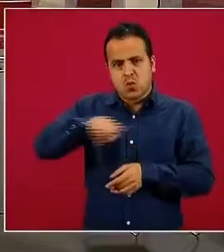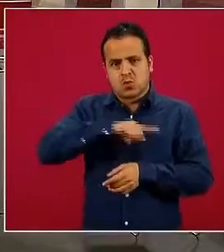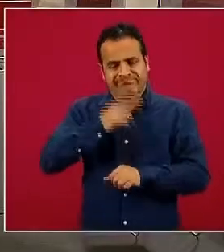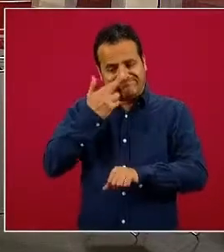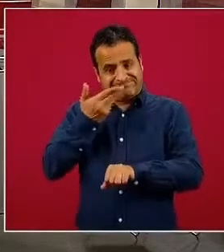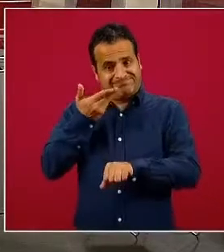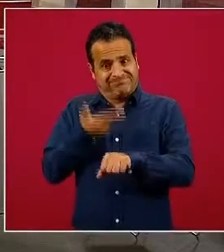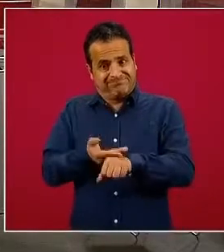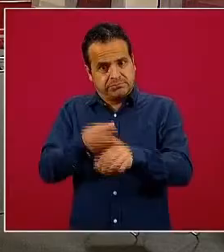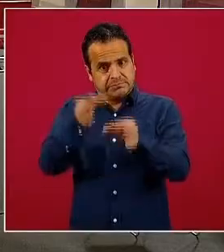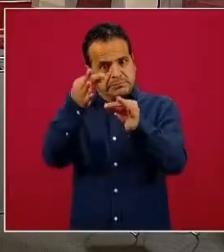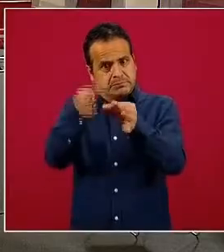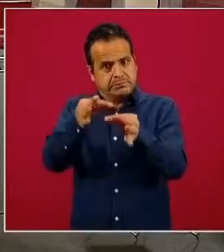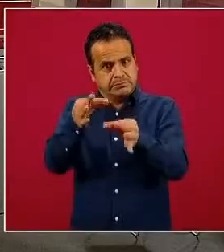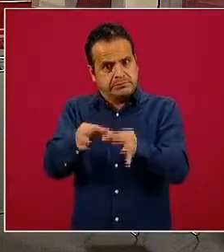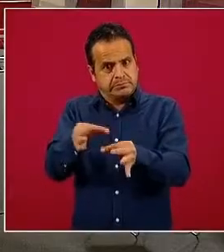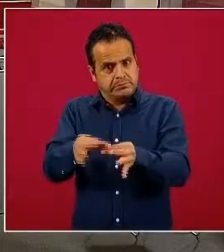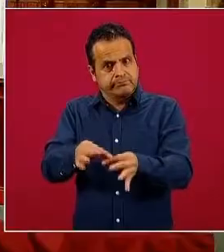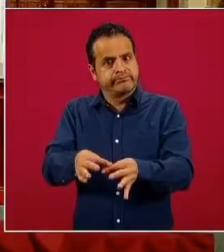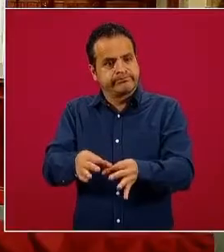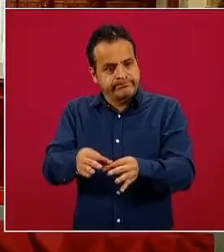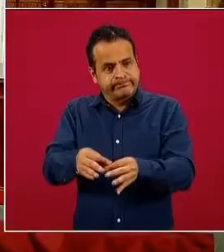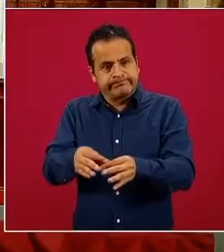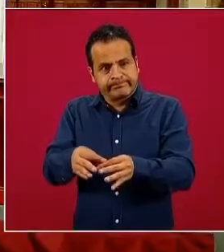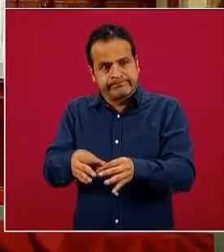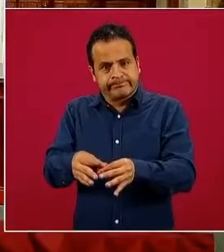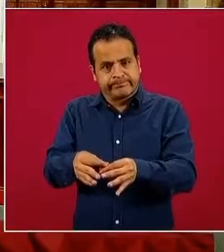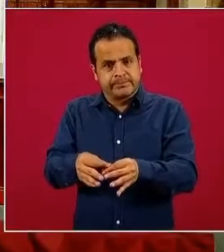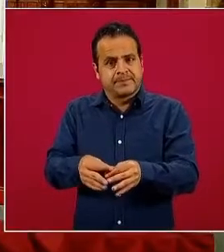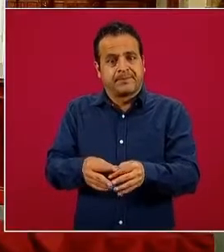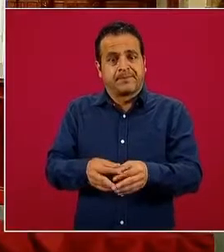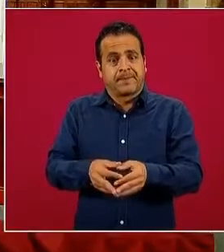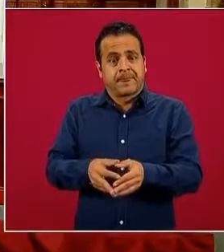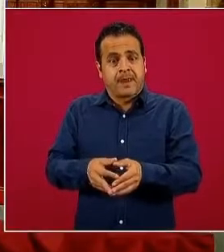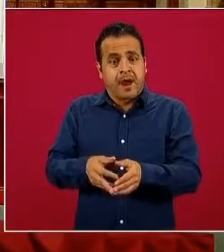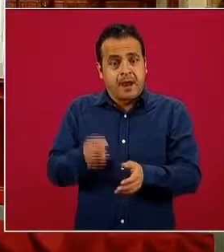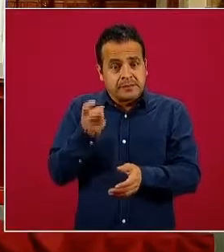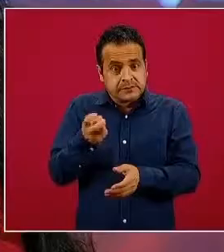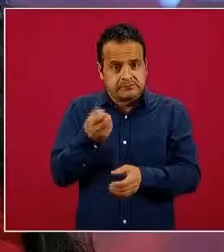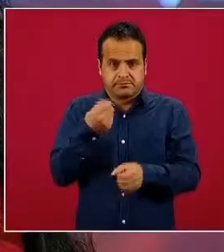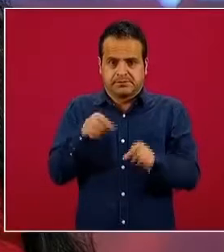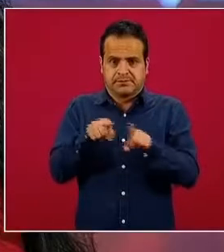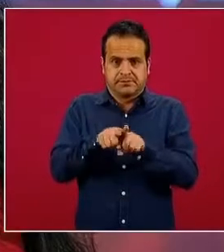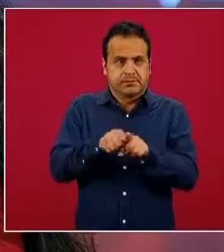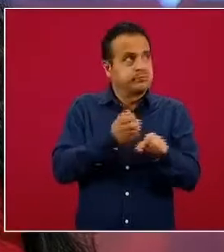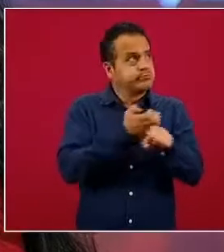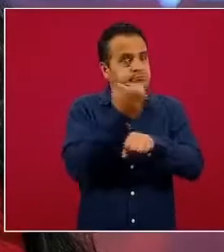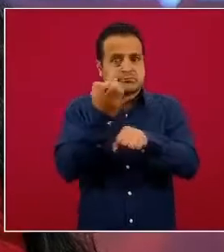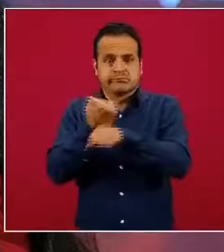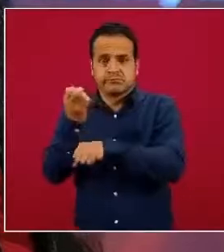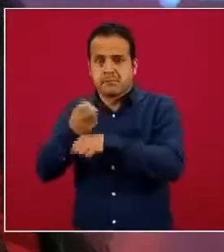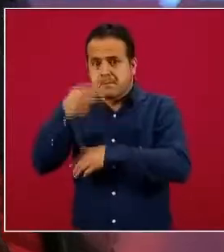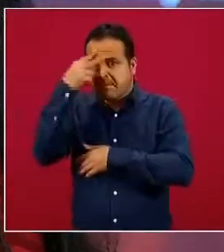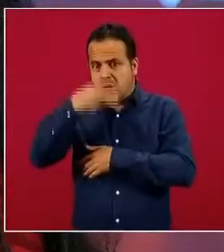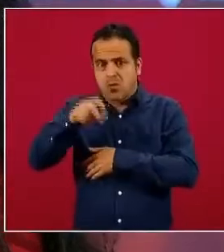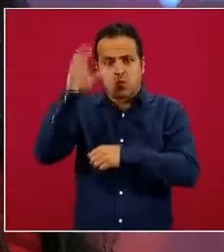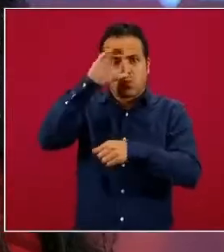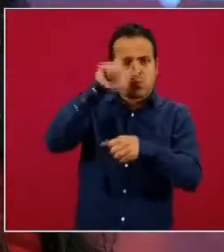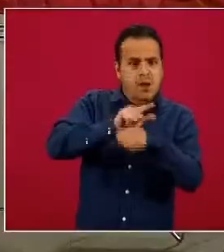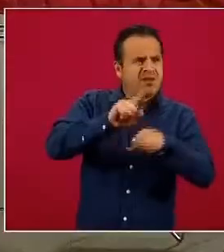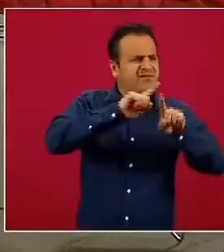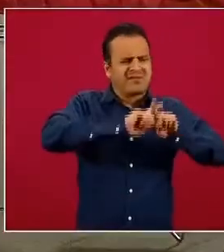salud y de la propia Ciudad de México nos dan, o en los estados en donde se realizan actividades culturales.